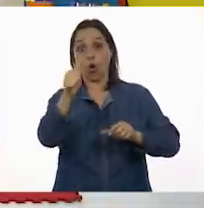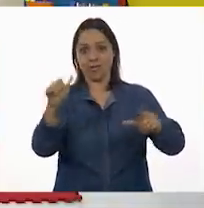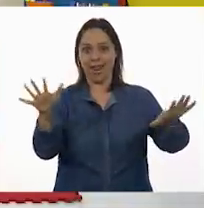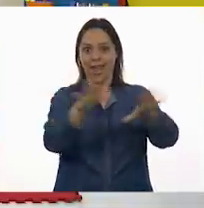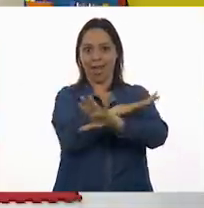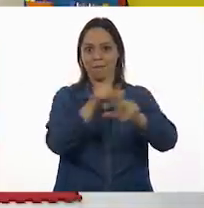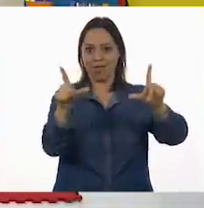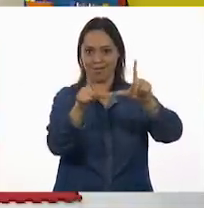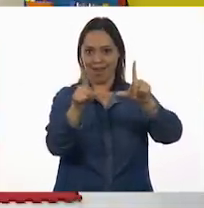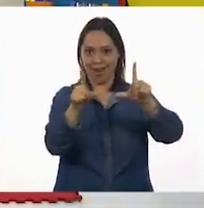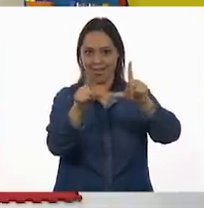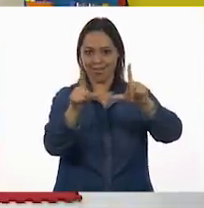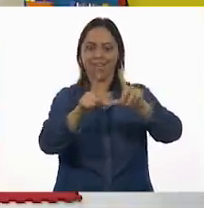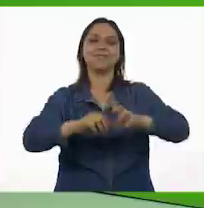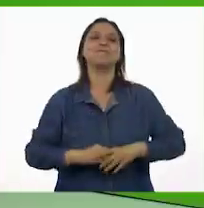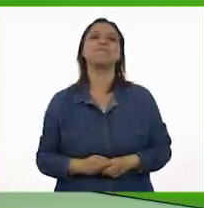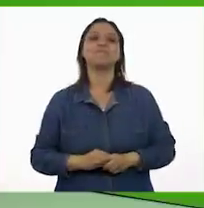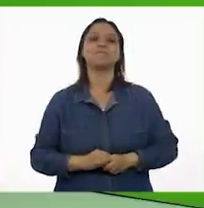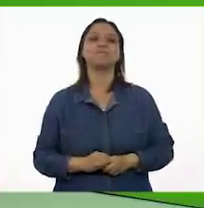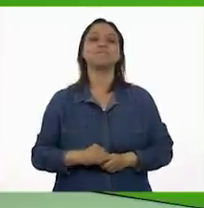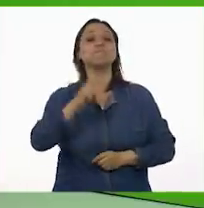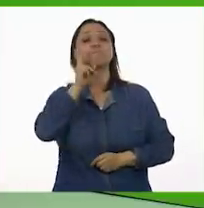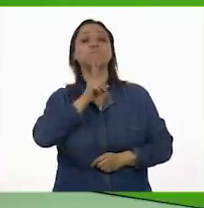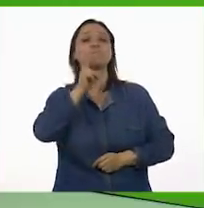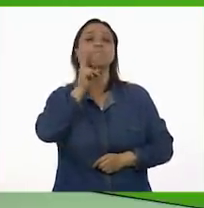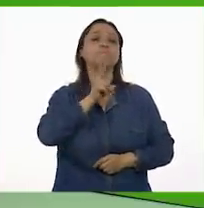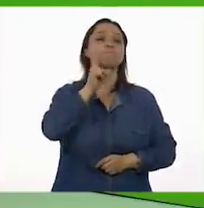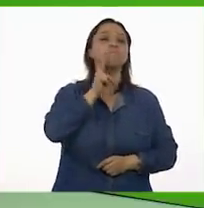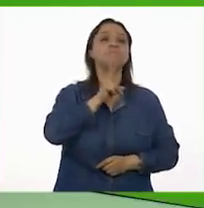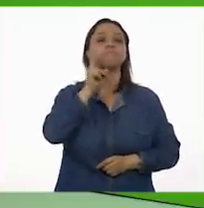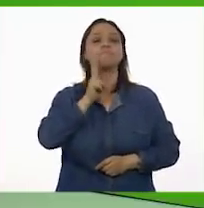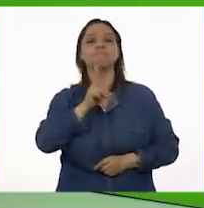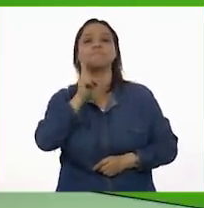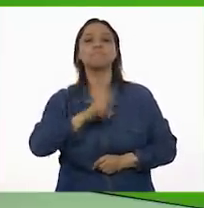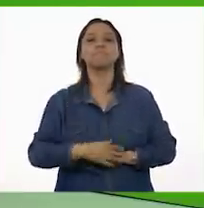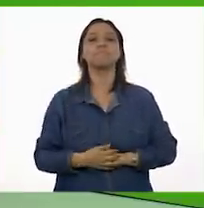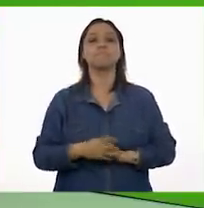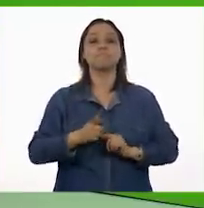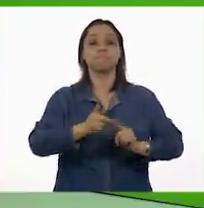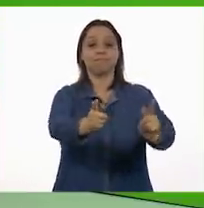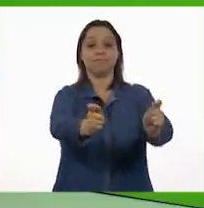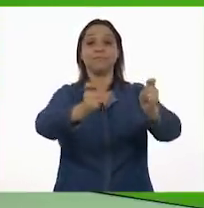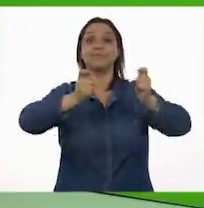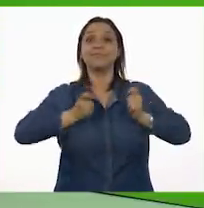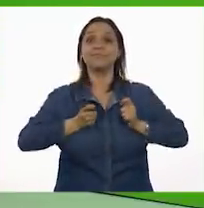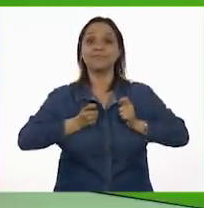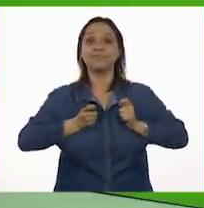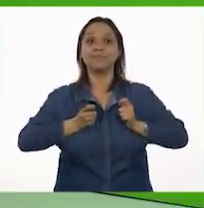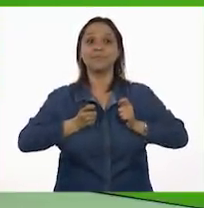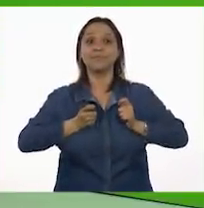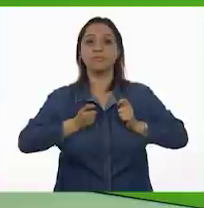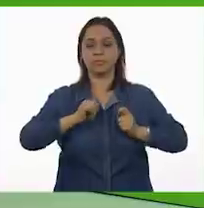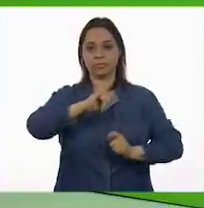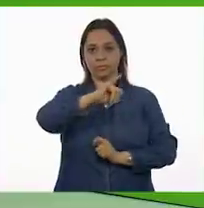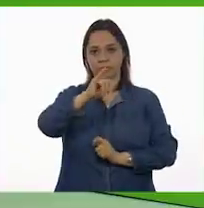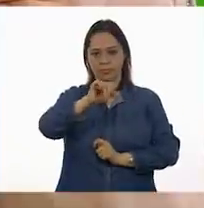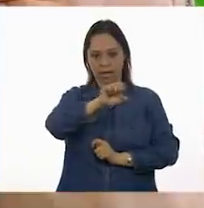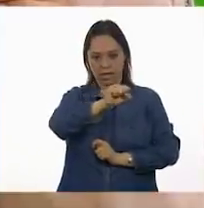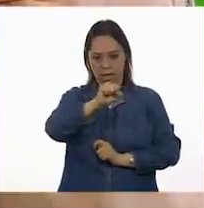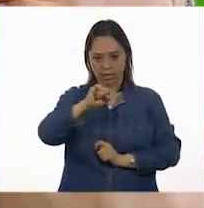¡Sí! ¡Una más! Tan, tan, tan, tan, tan, tan, tan, tan, tan, tan, tan. Ponte en el lugar de